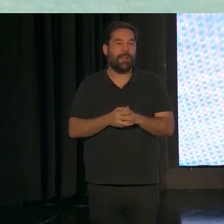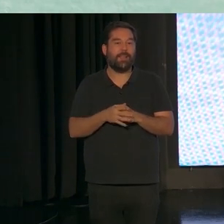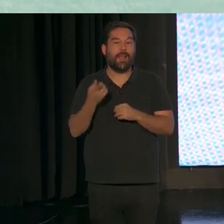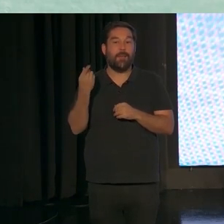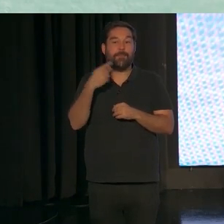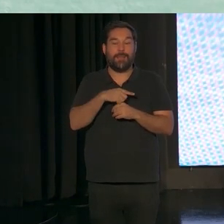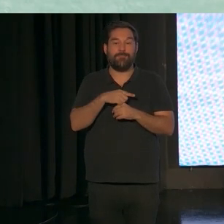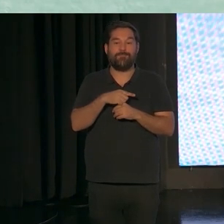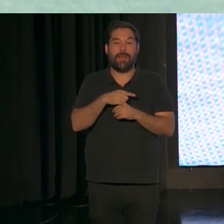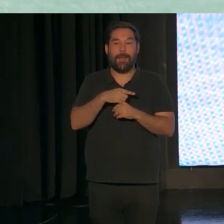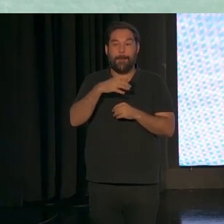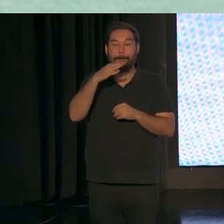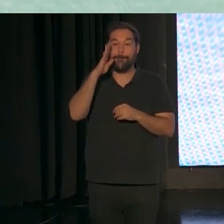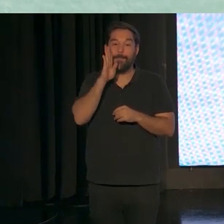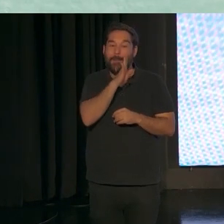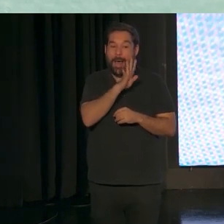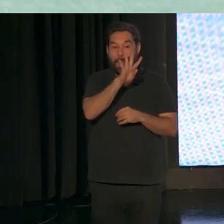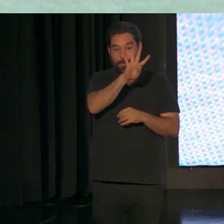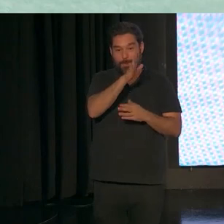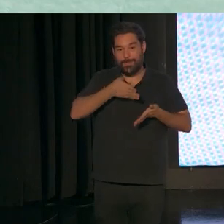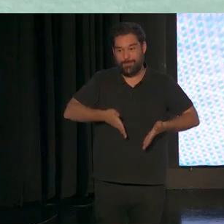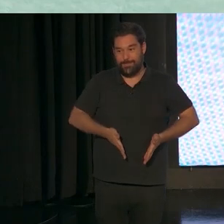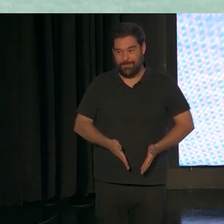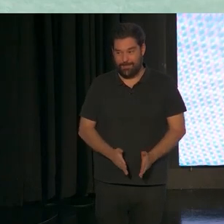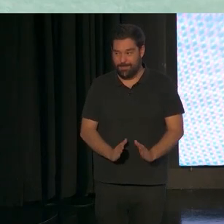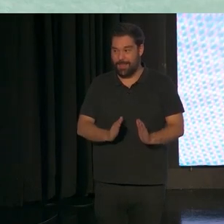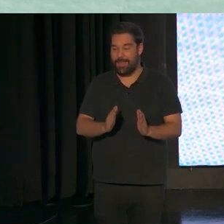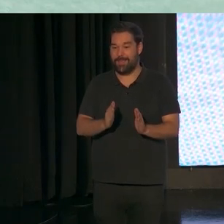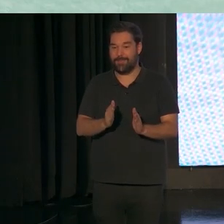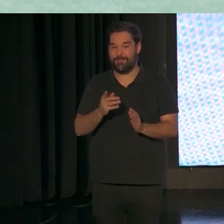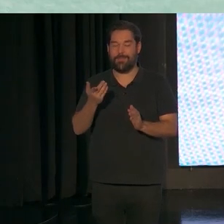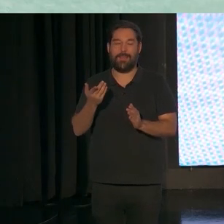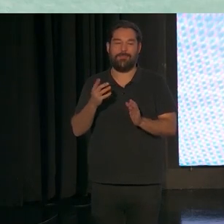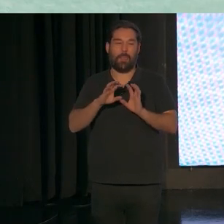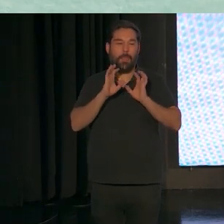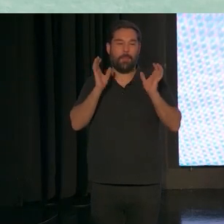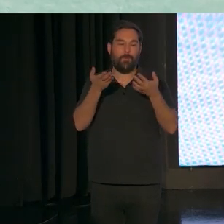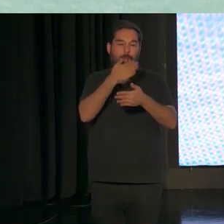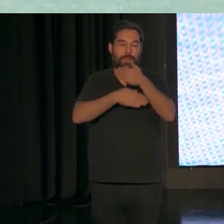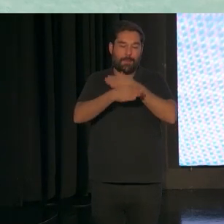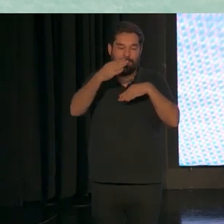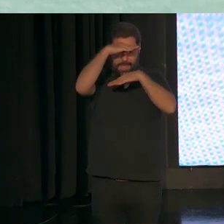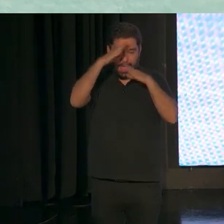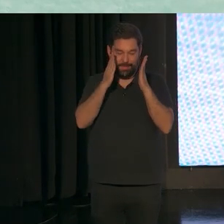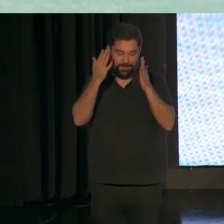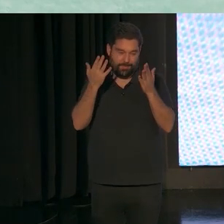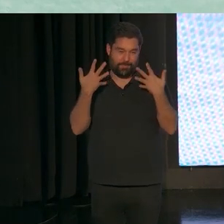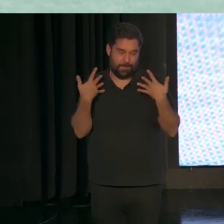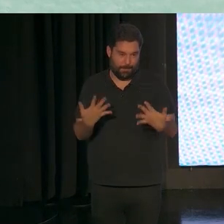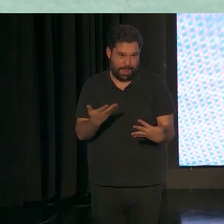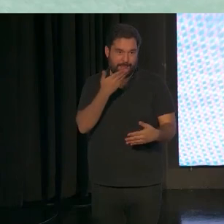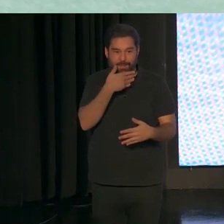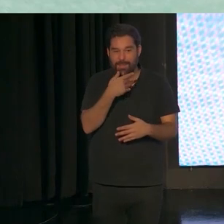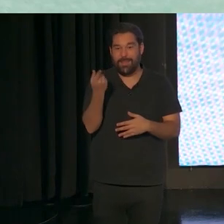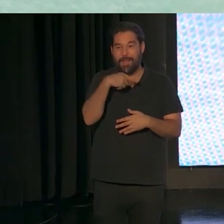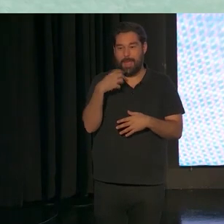de cuatro hijos conoce bien el mundo de la discapacidad y el mundo de la atención temprana se dedica también a